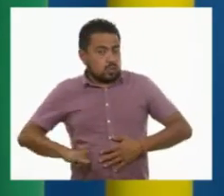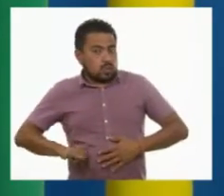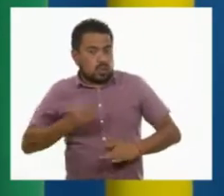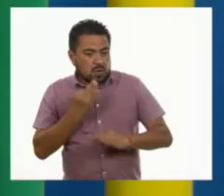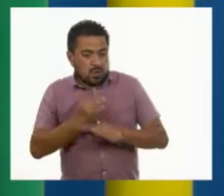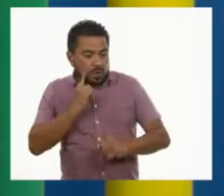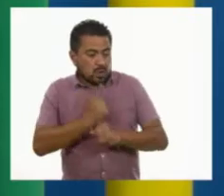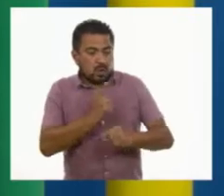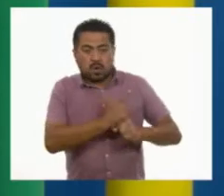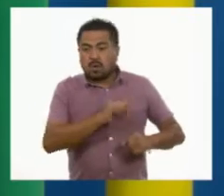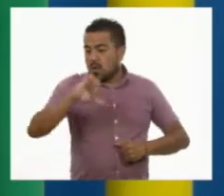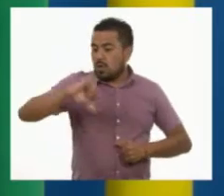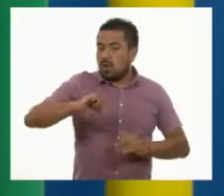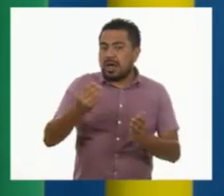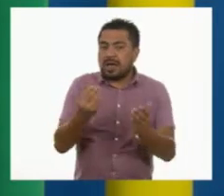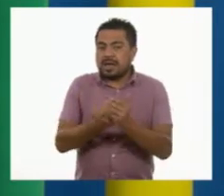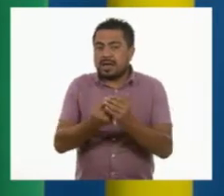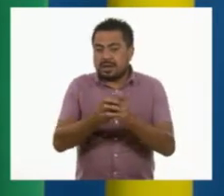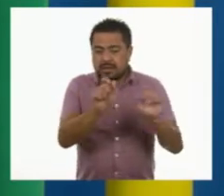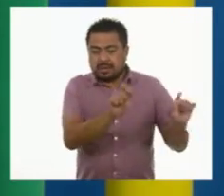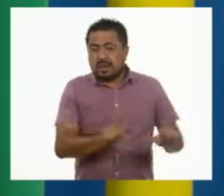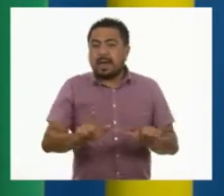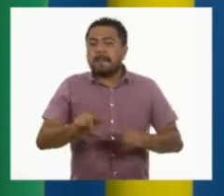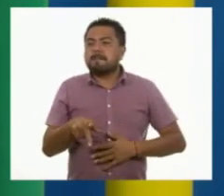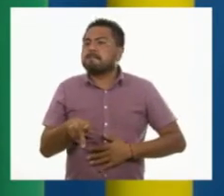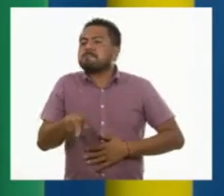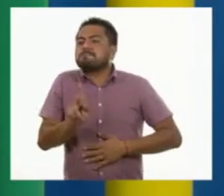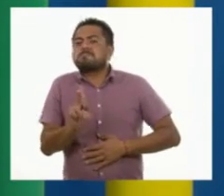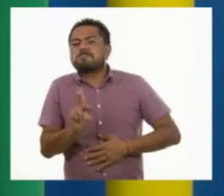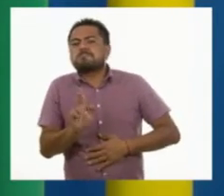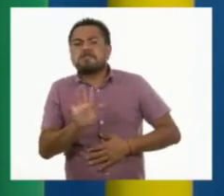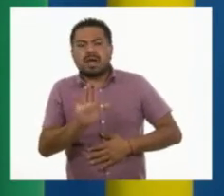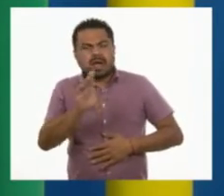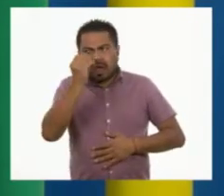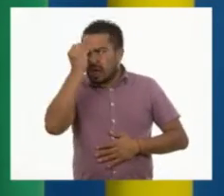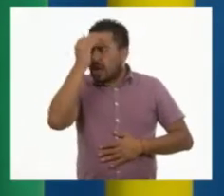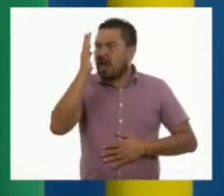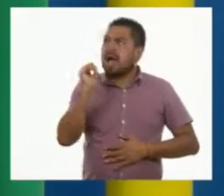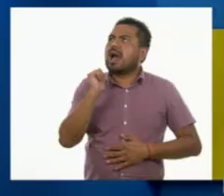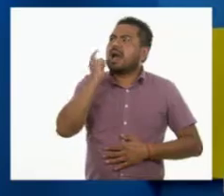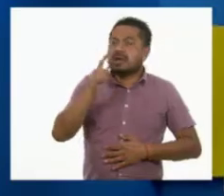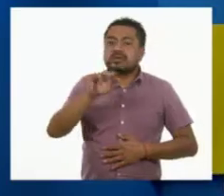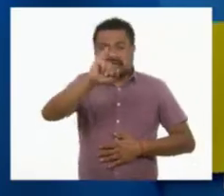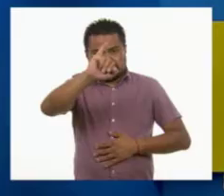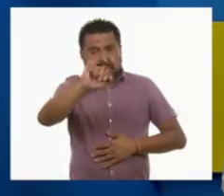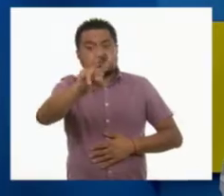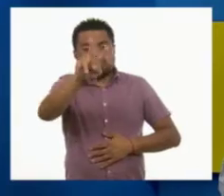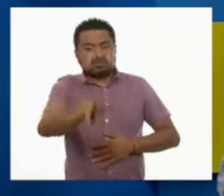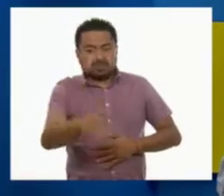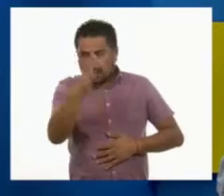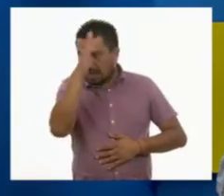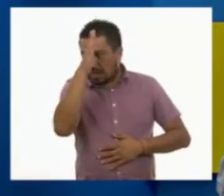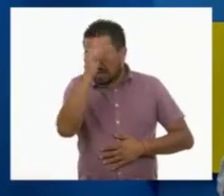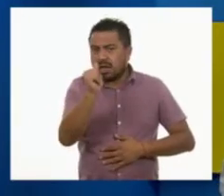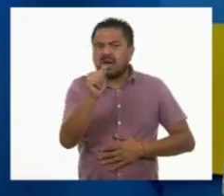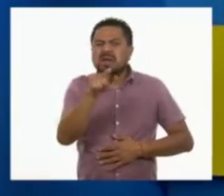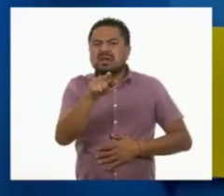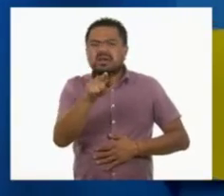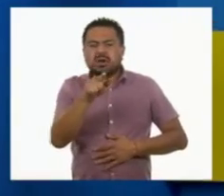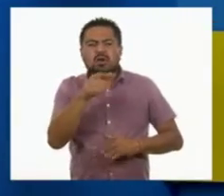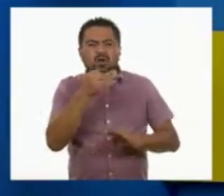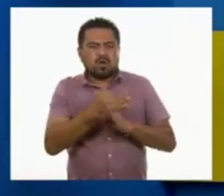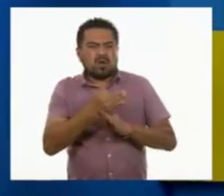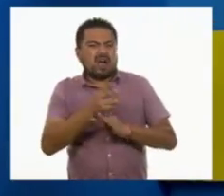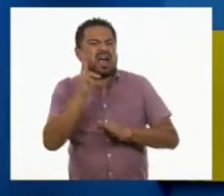lo que vimos el día de hoy en esta sesión, pero ¿no se te está olvidando algo? Sí, es cierto, tienes razón, María. Es el momento de dejar el